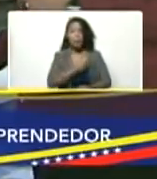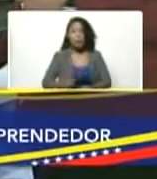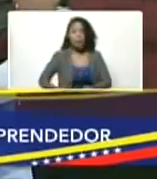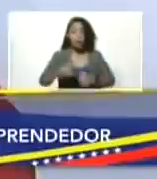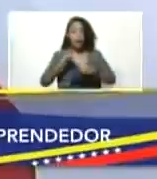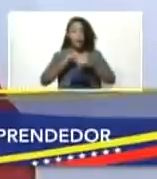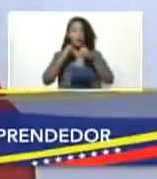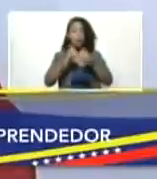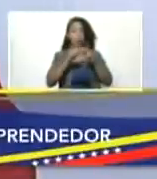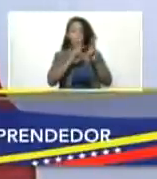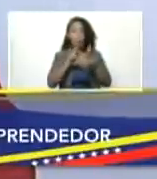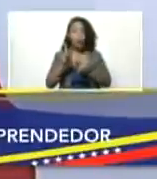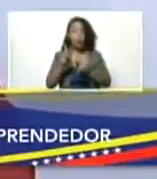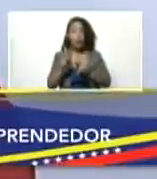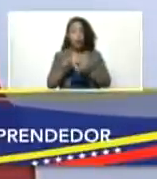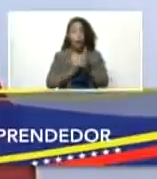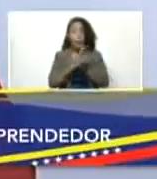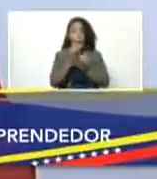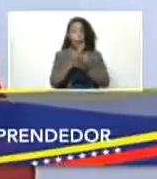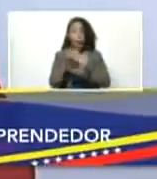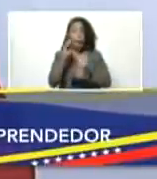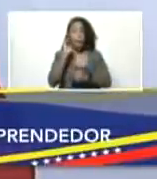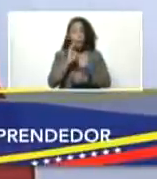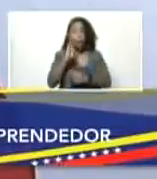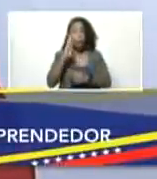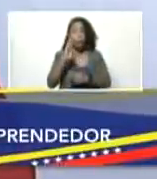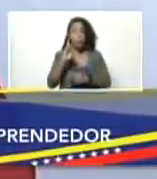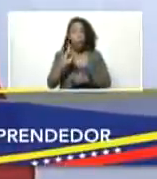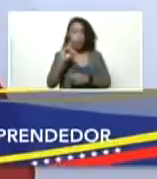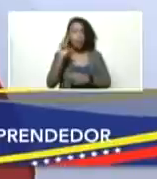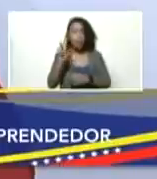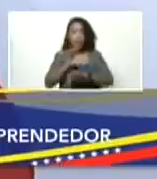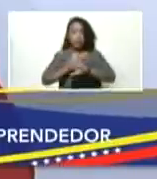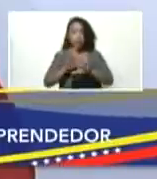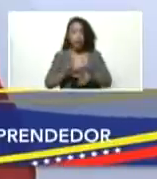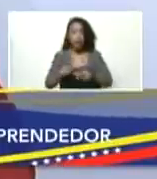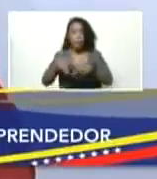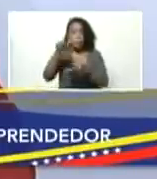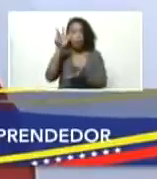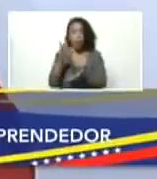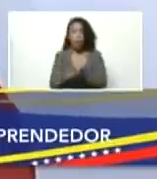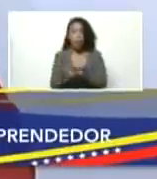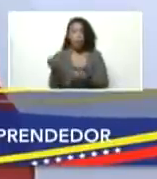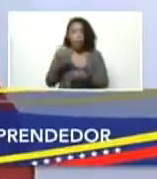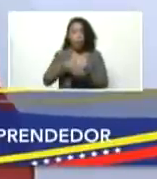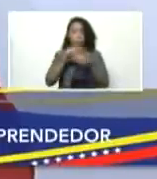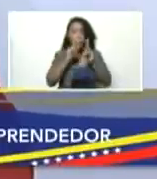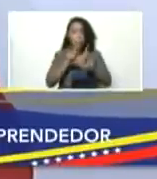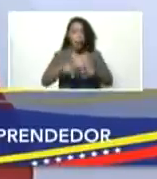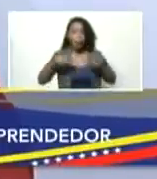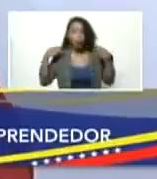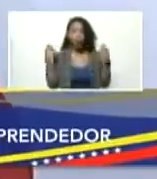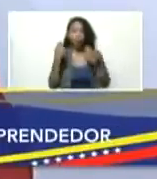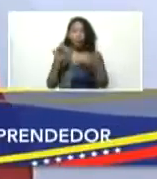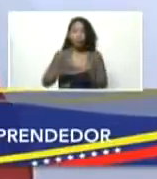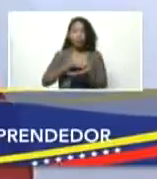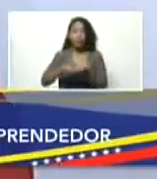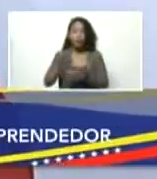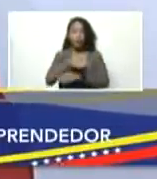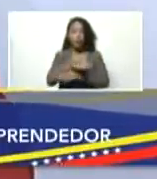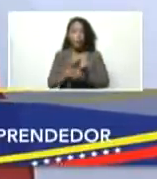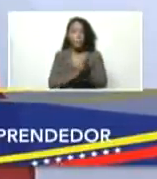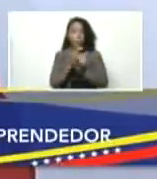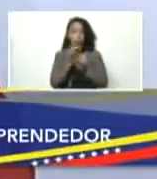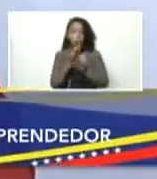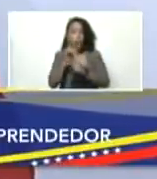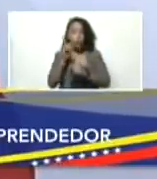Iniciamos el plan Emprende BDB con 700 financiamientos ya otorgados dentro de un plan innovador y digital en donde el emprendedor, a